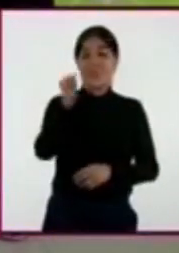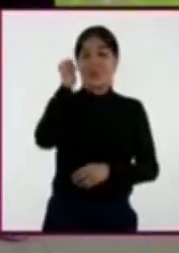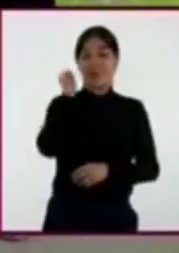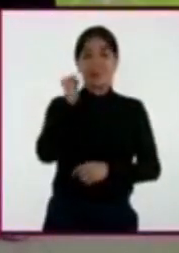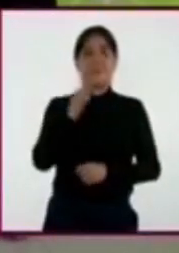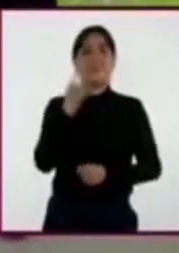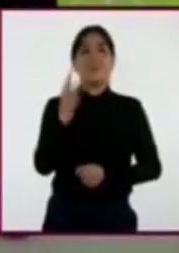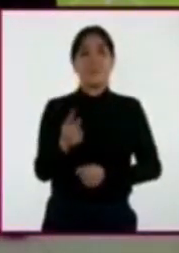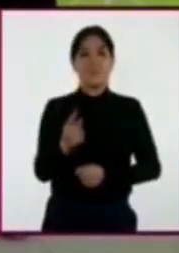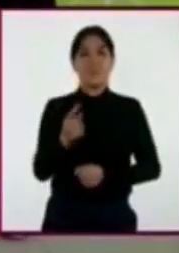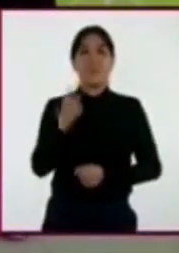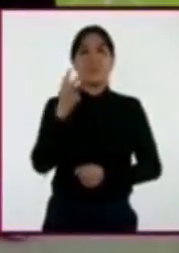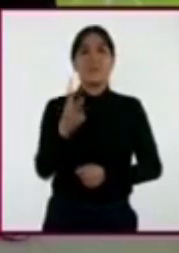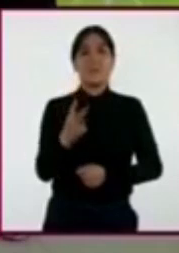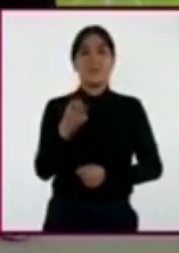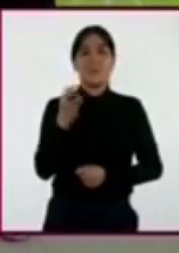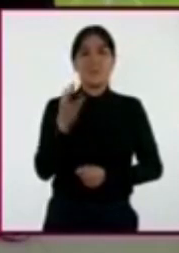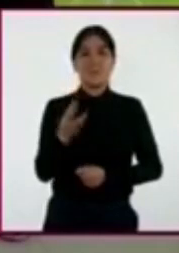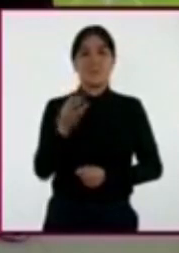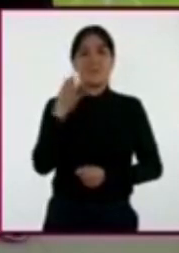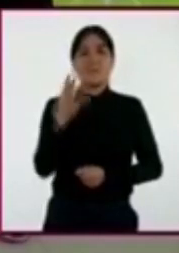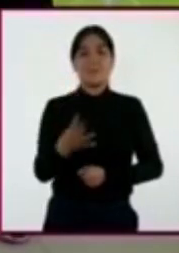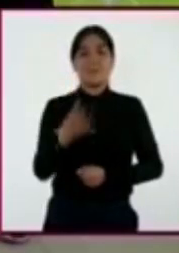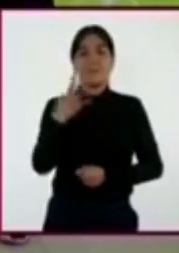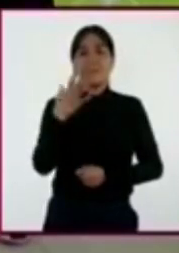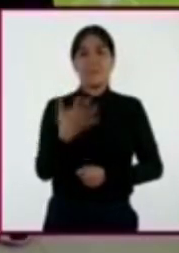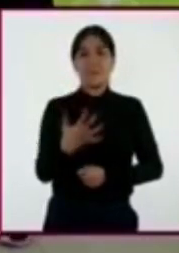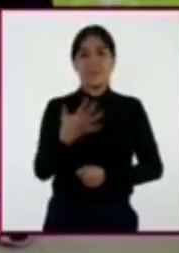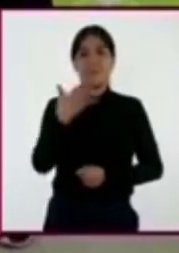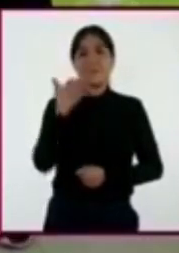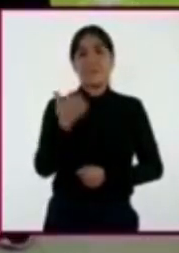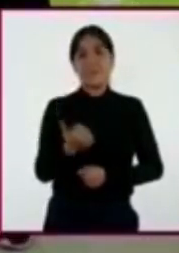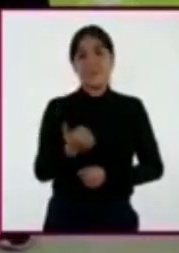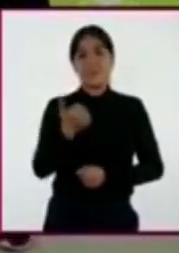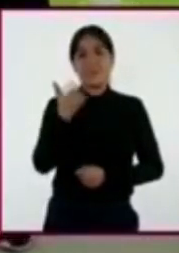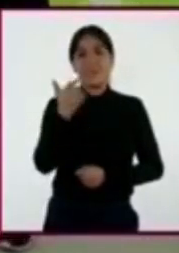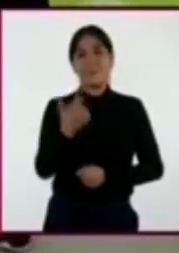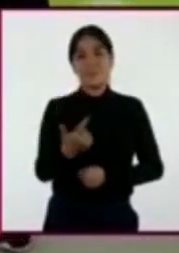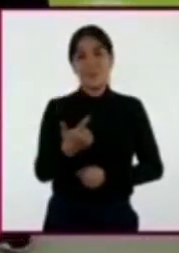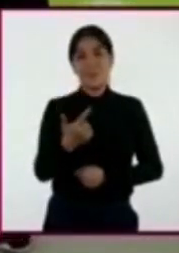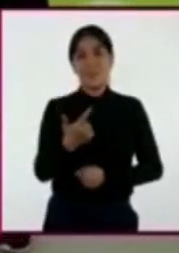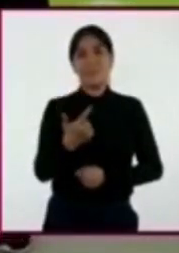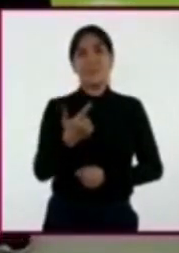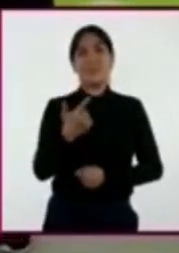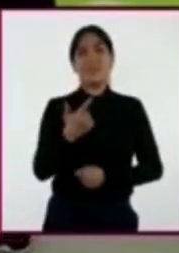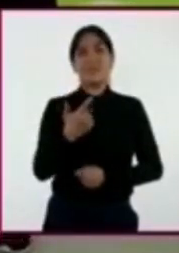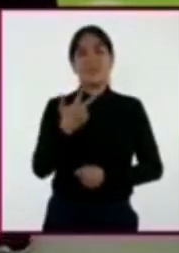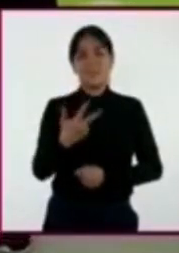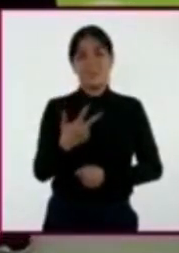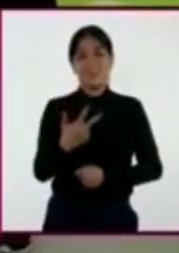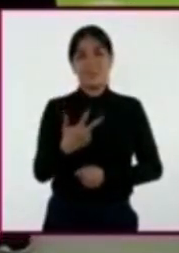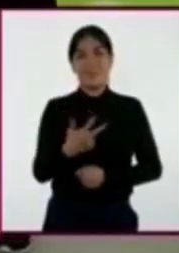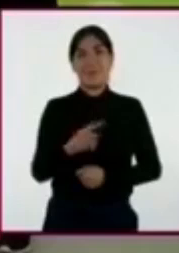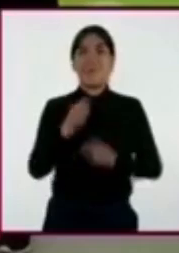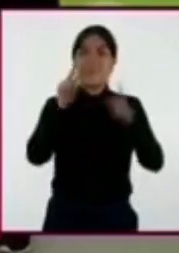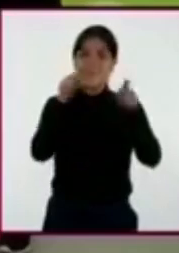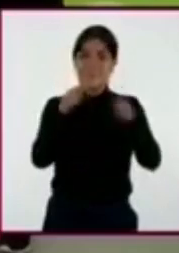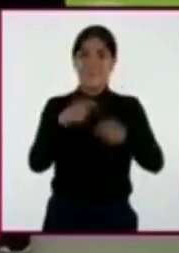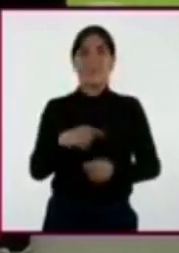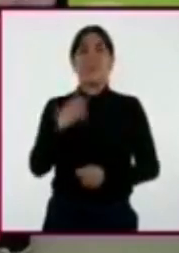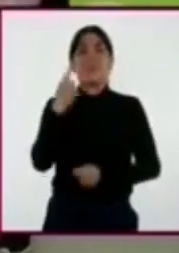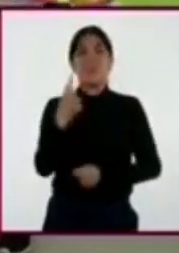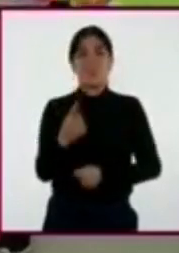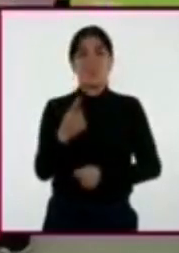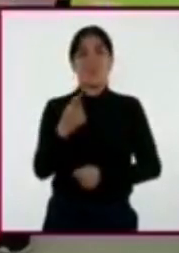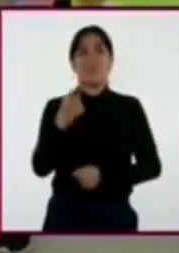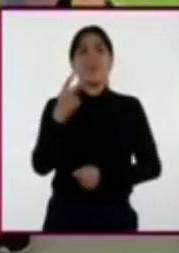Y 1, 2, 3, 4, 5, 6, 7. 8 al frente y